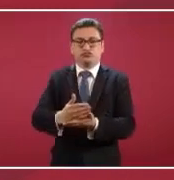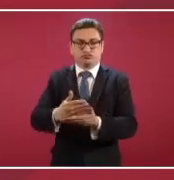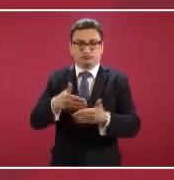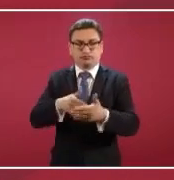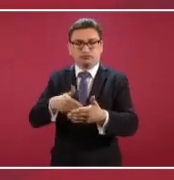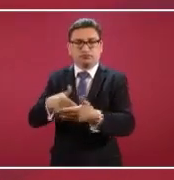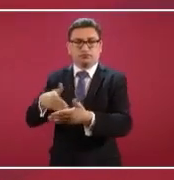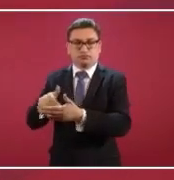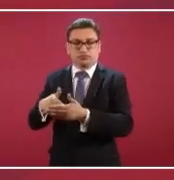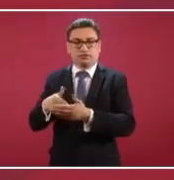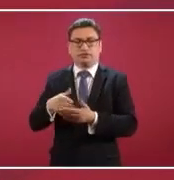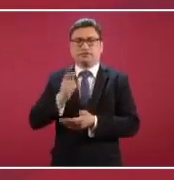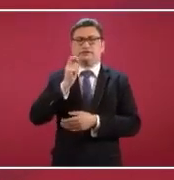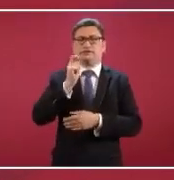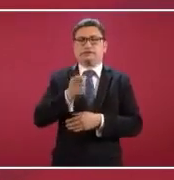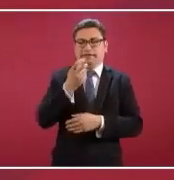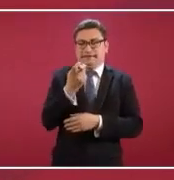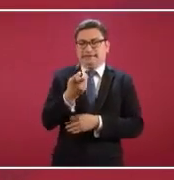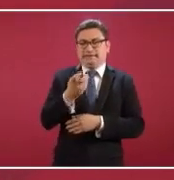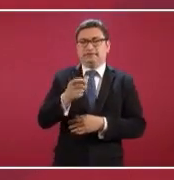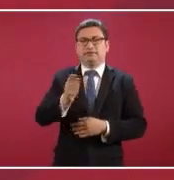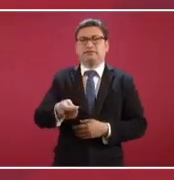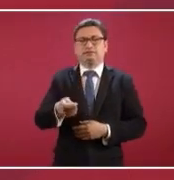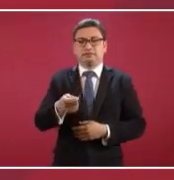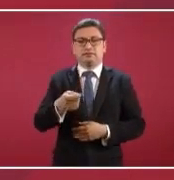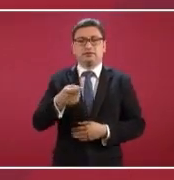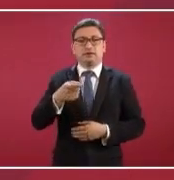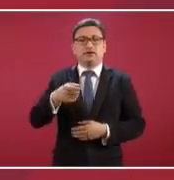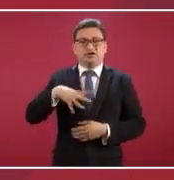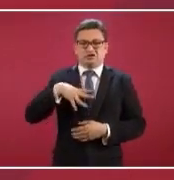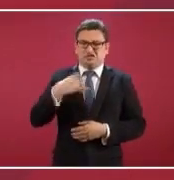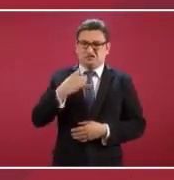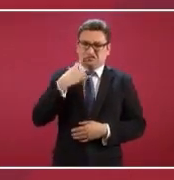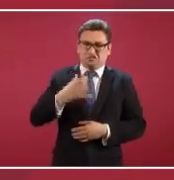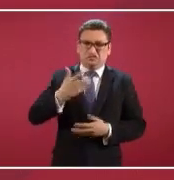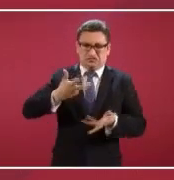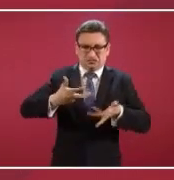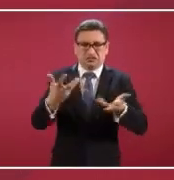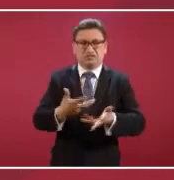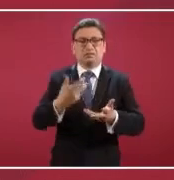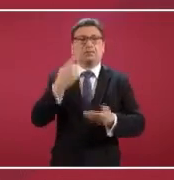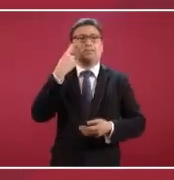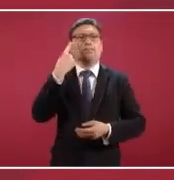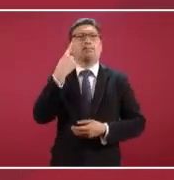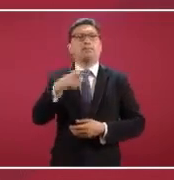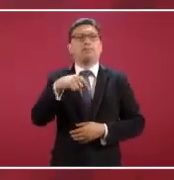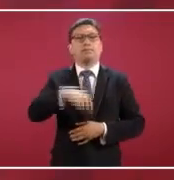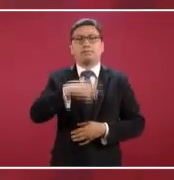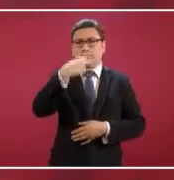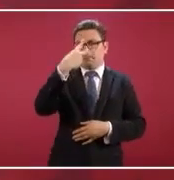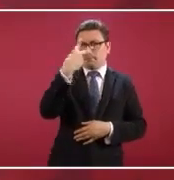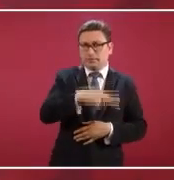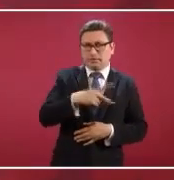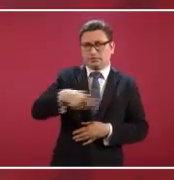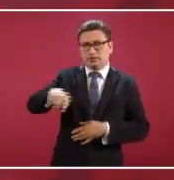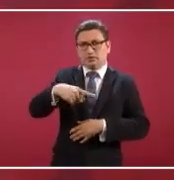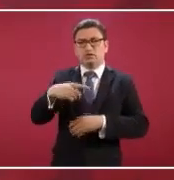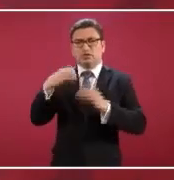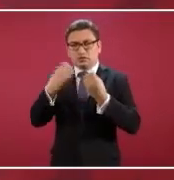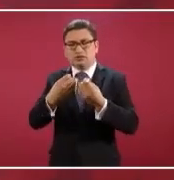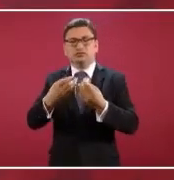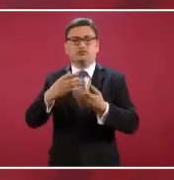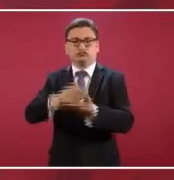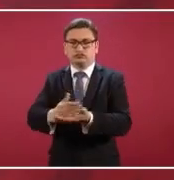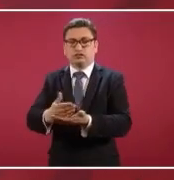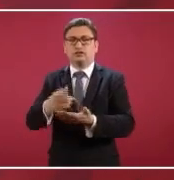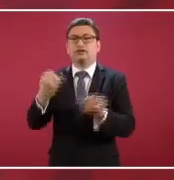En síntesis, en ese tema se ha hecho un esfuerzo sin precedentes por parte de México y queremos que Estados Unidos acompañe